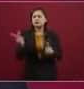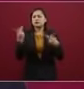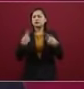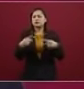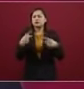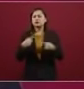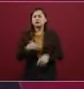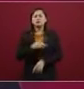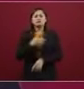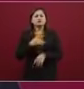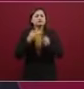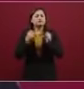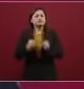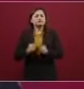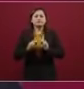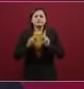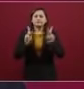y tranquilidad.